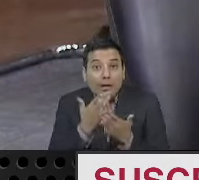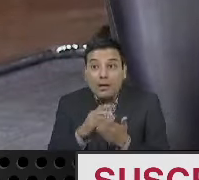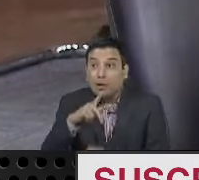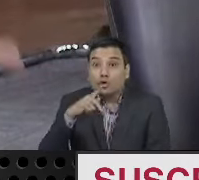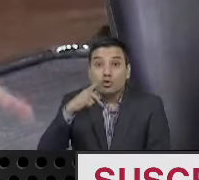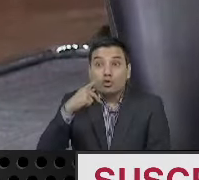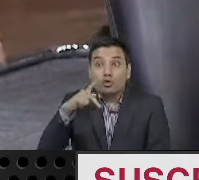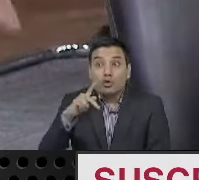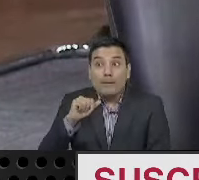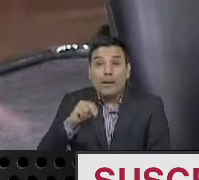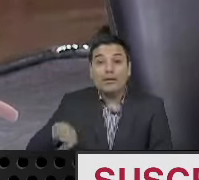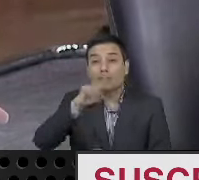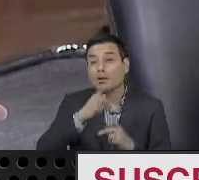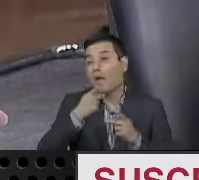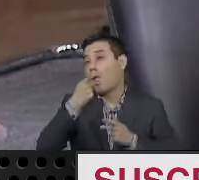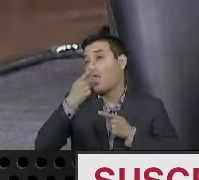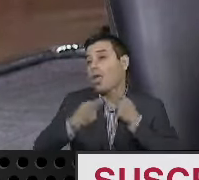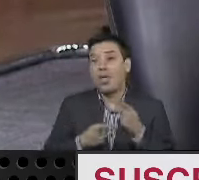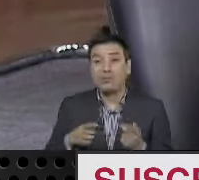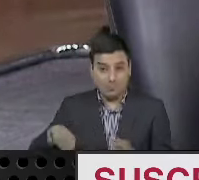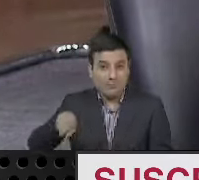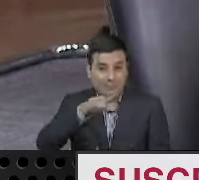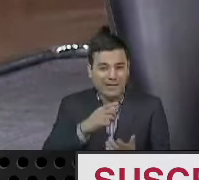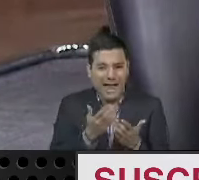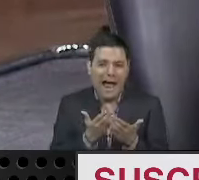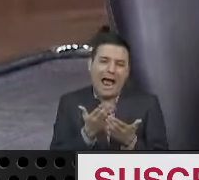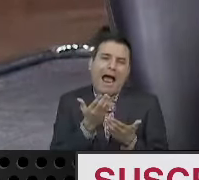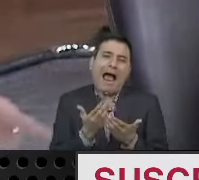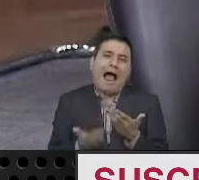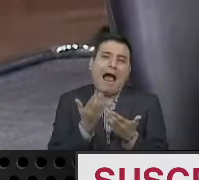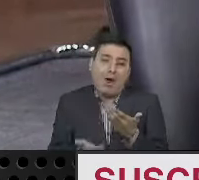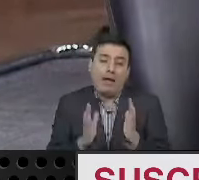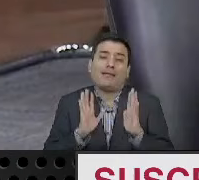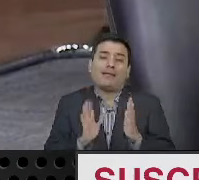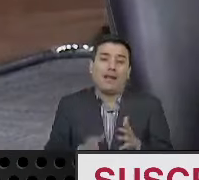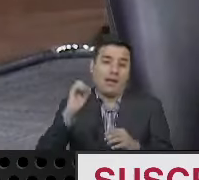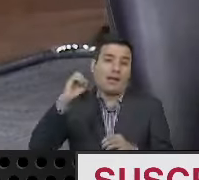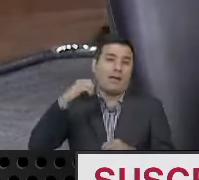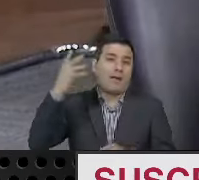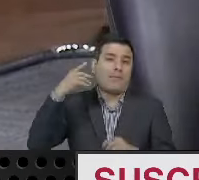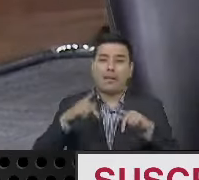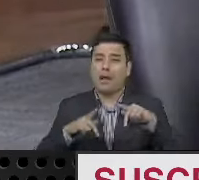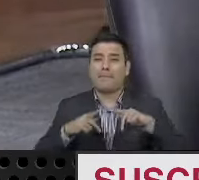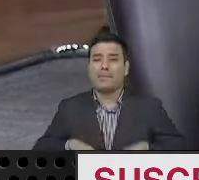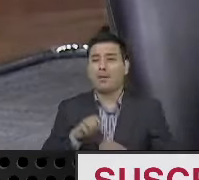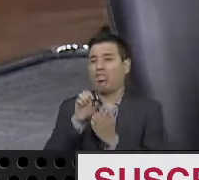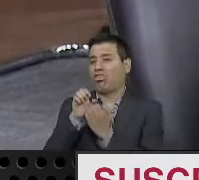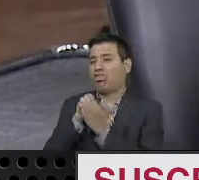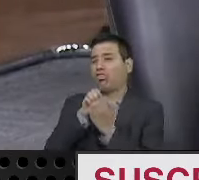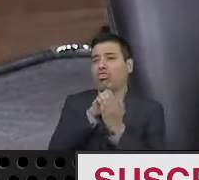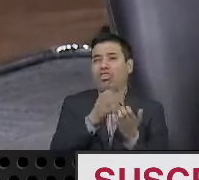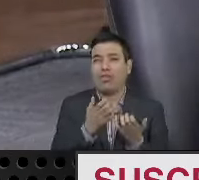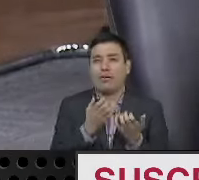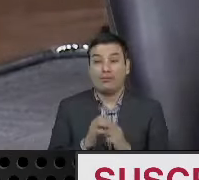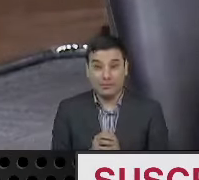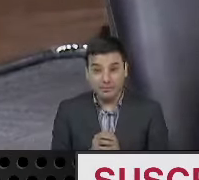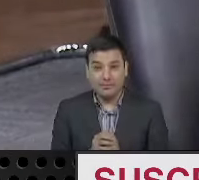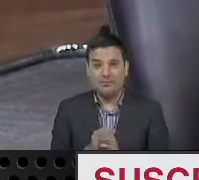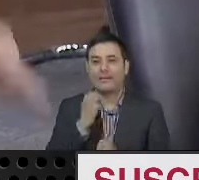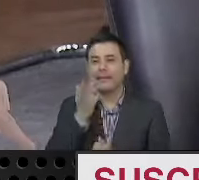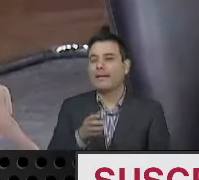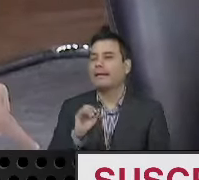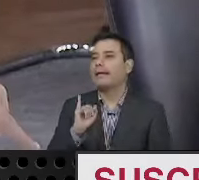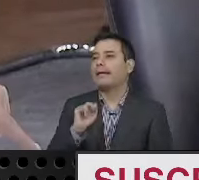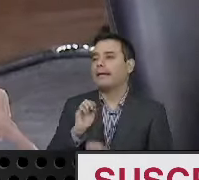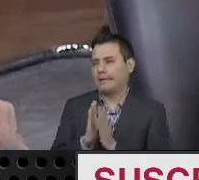Nacional Ese es su discurso real y su sentir vienen ahora en campaña a pretender engañar a la ciudadanía y pretender que este instituto nacional les lave la cara